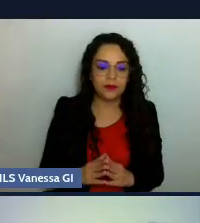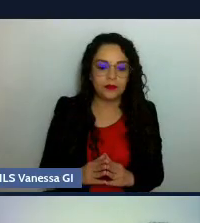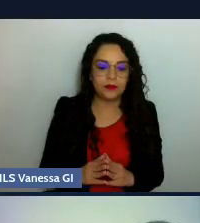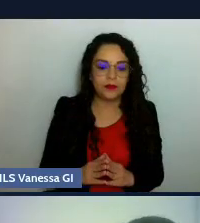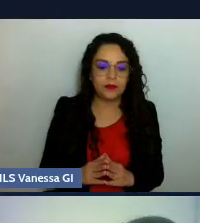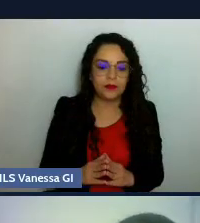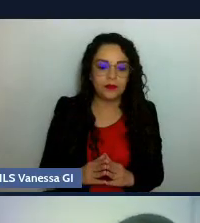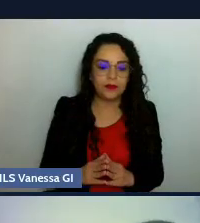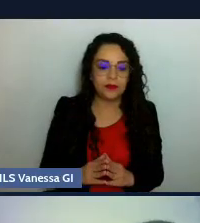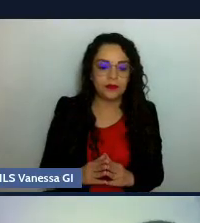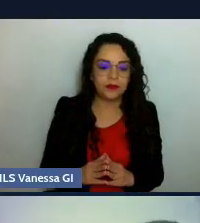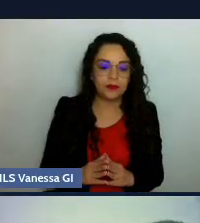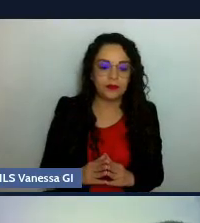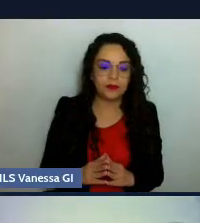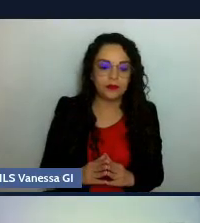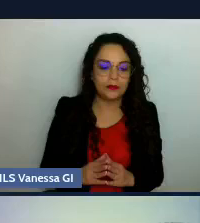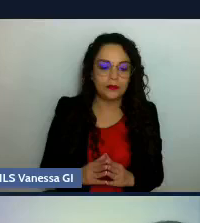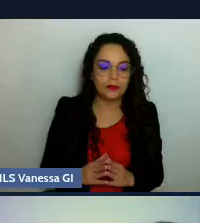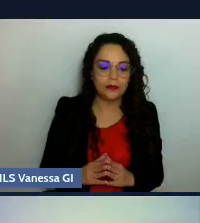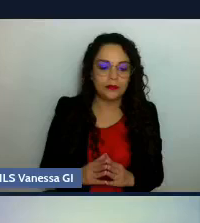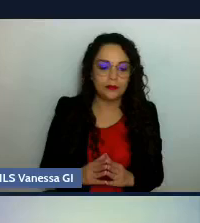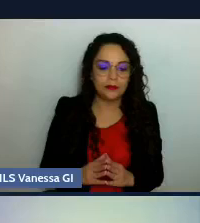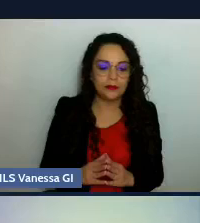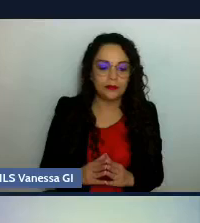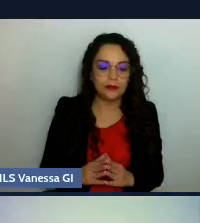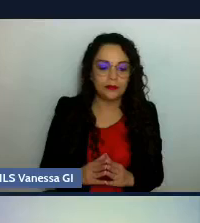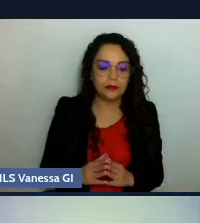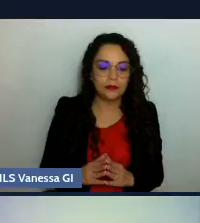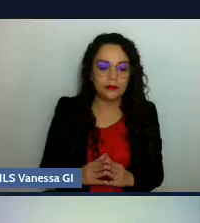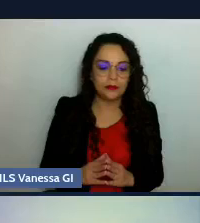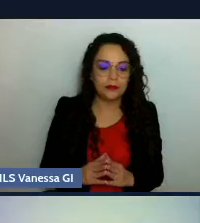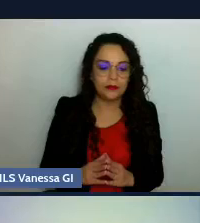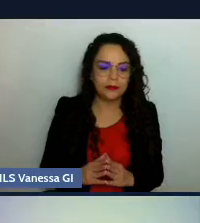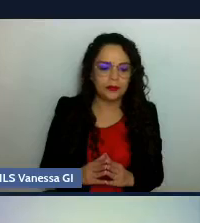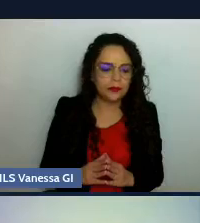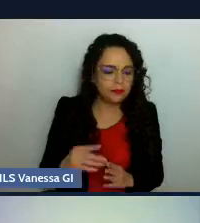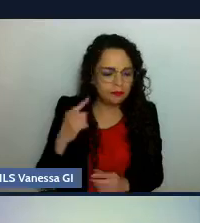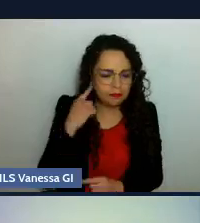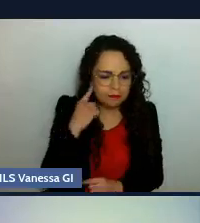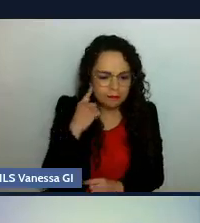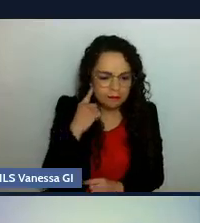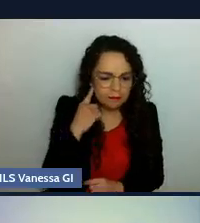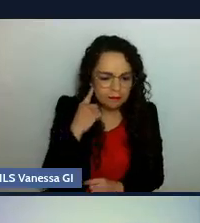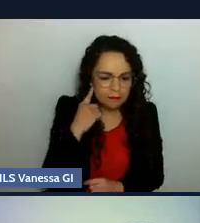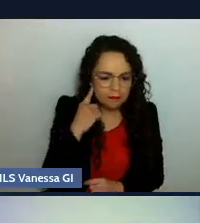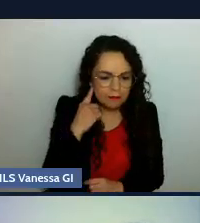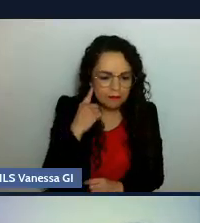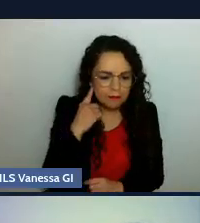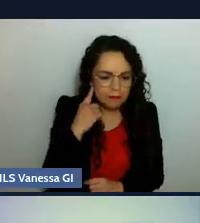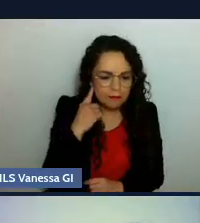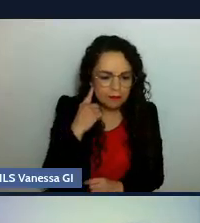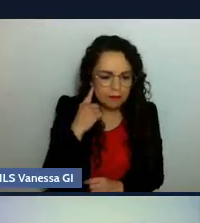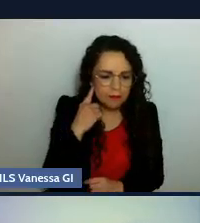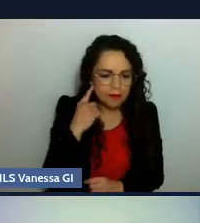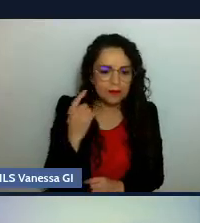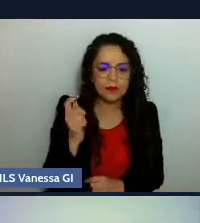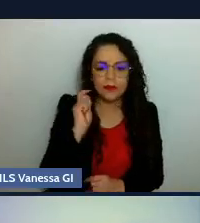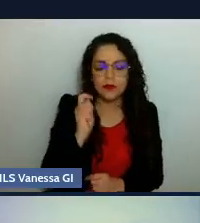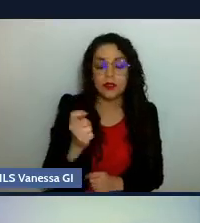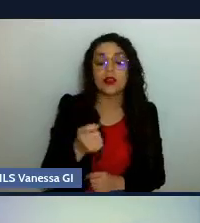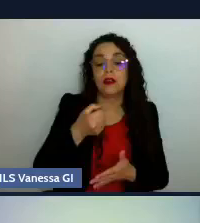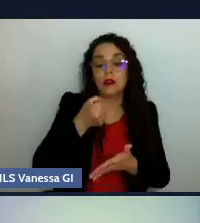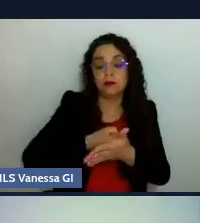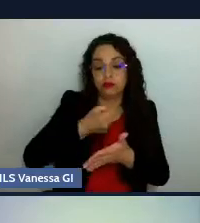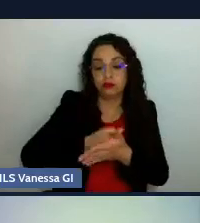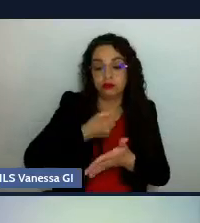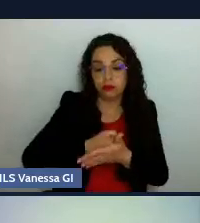Ok, perfecto. Okay. Pues bienvenidos. El tema que vamos a ver el día de hoy es construyendo un mundo de salud integral, los desafíos